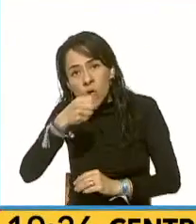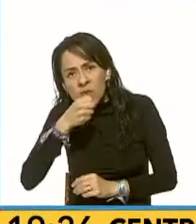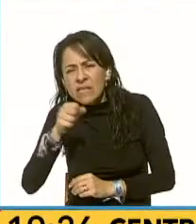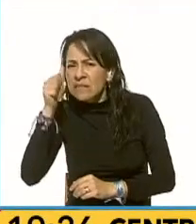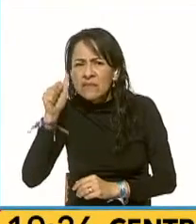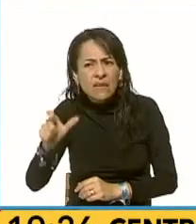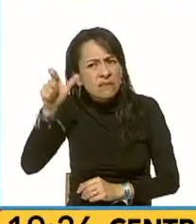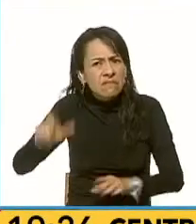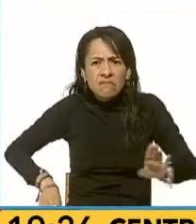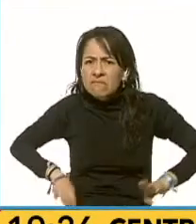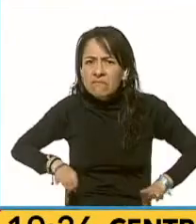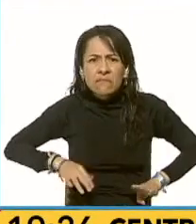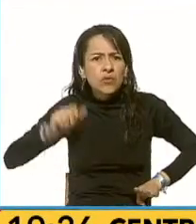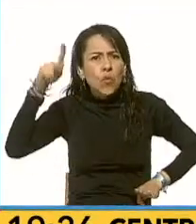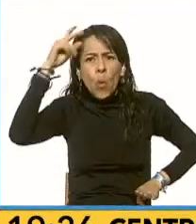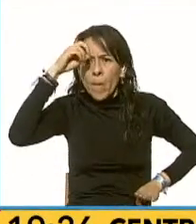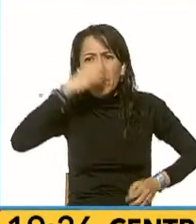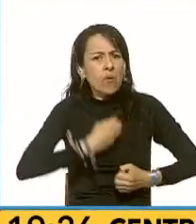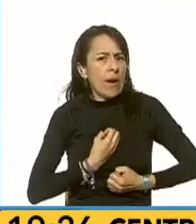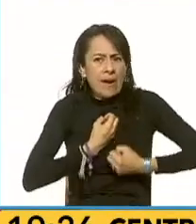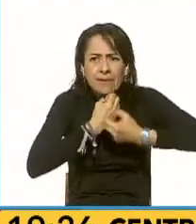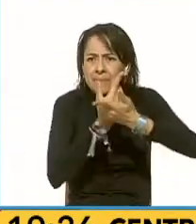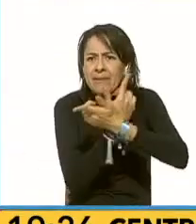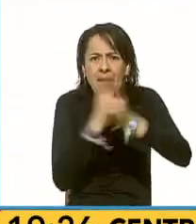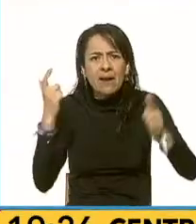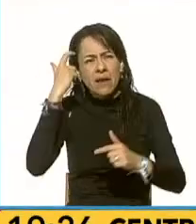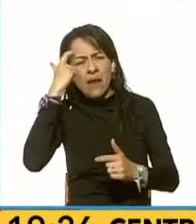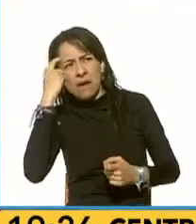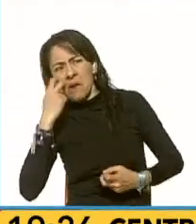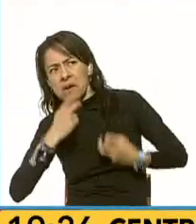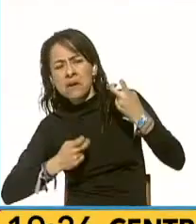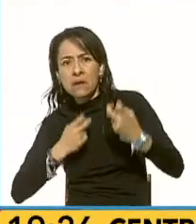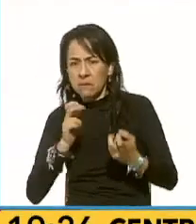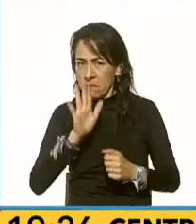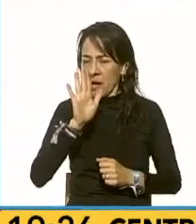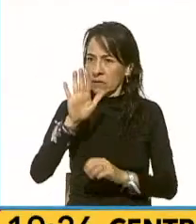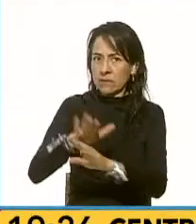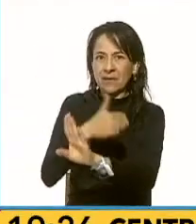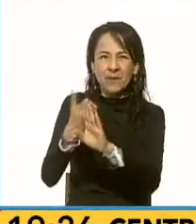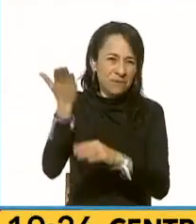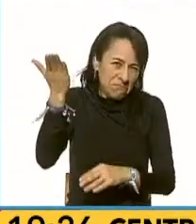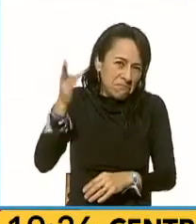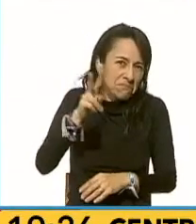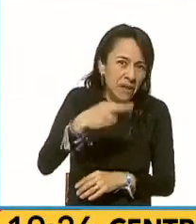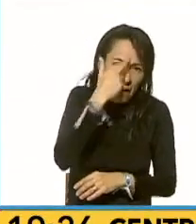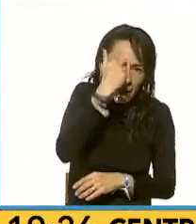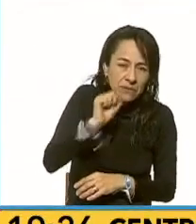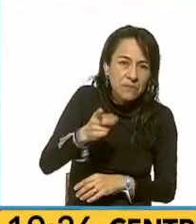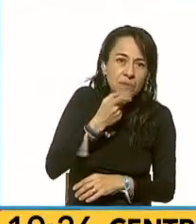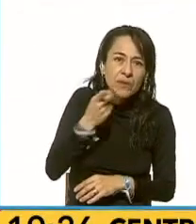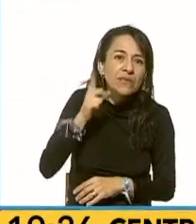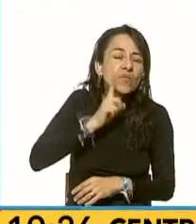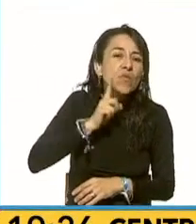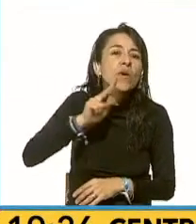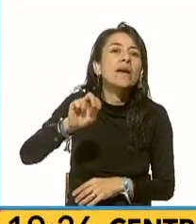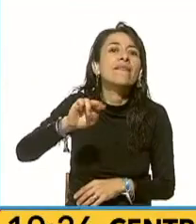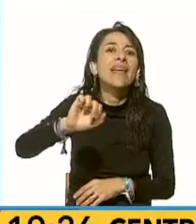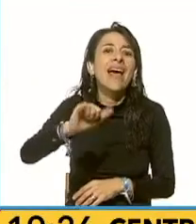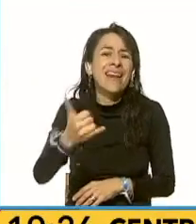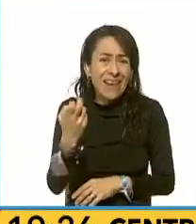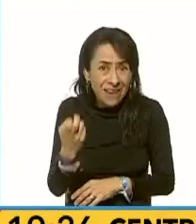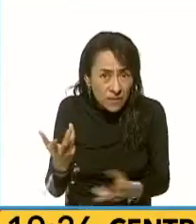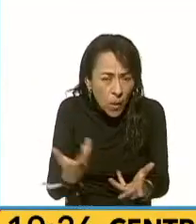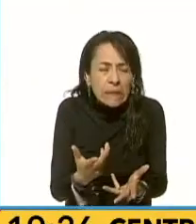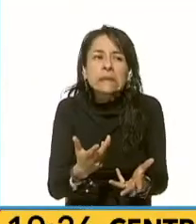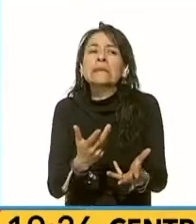expresan sus opiniones. Y, bueno, pues esto, como les decía Vianey, sienta un muy mal precedente. Claro, Jorge,